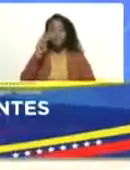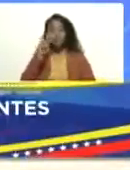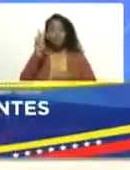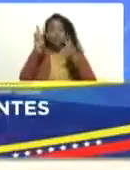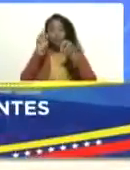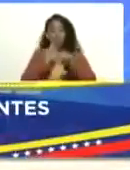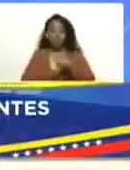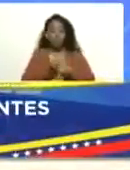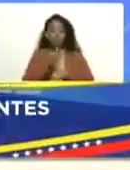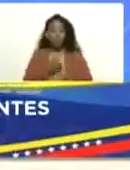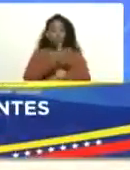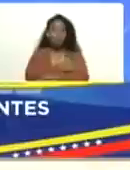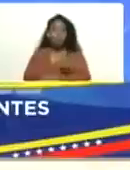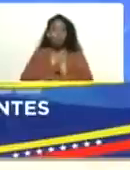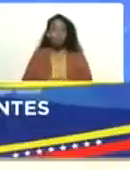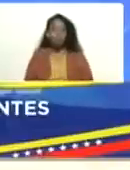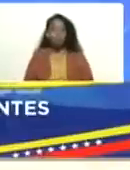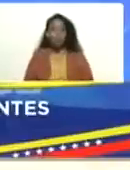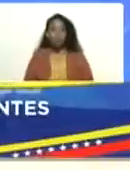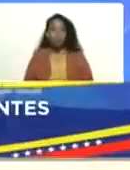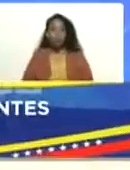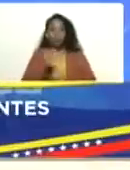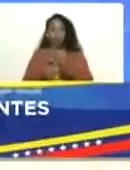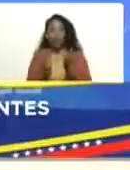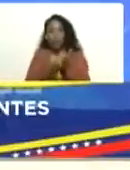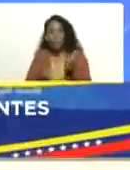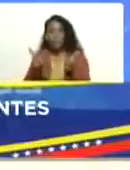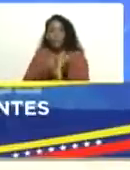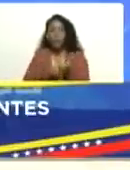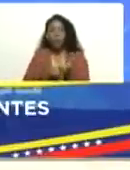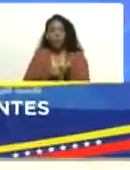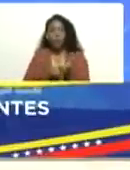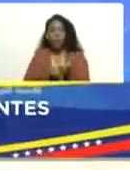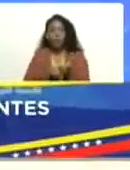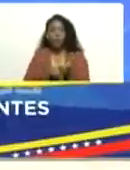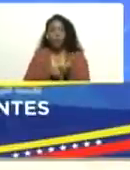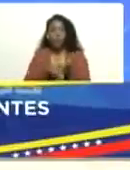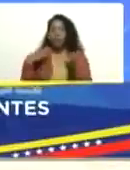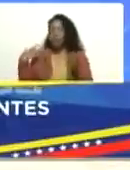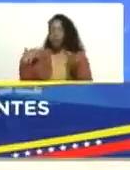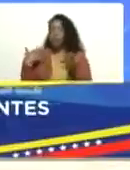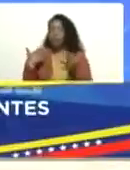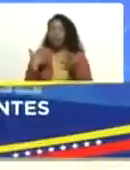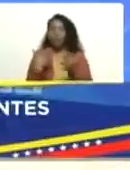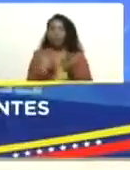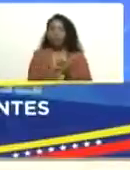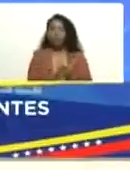temprana lo que ha hecho es ratificarse al pasar de los años.